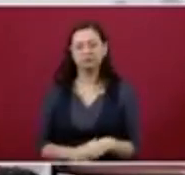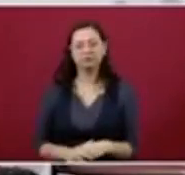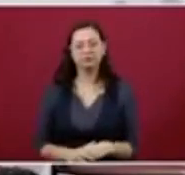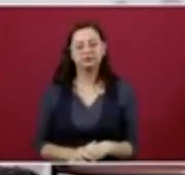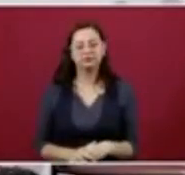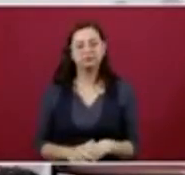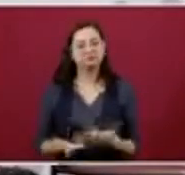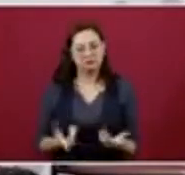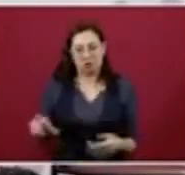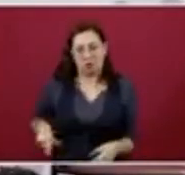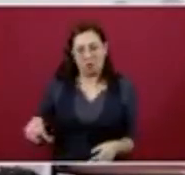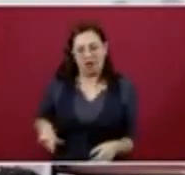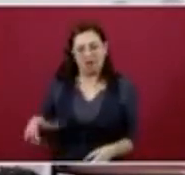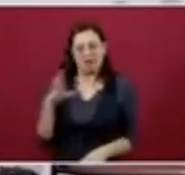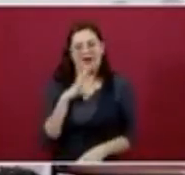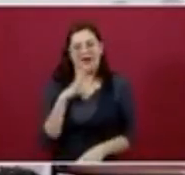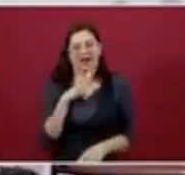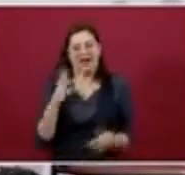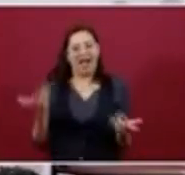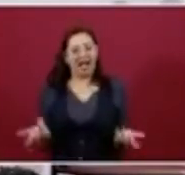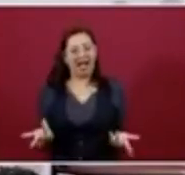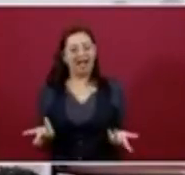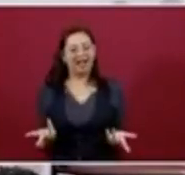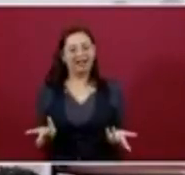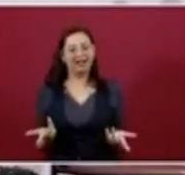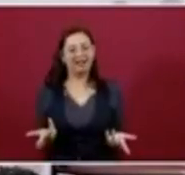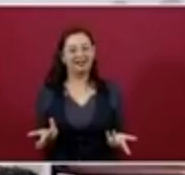es el gobierno. Es que se fue creando